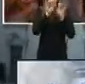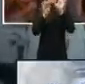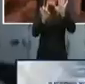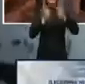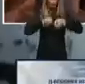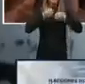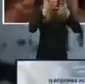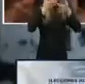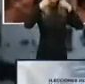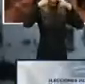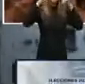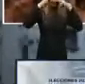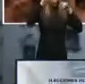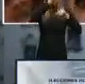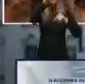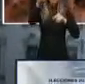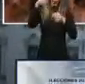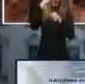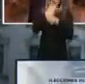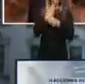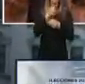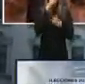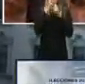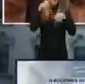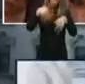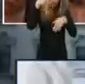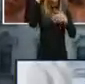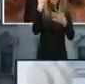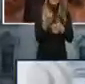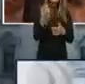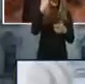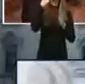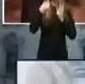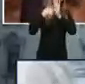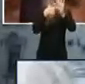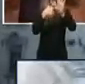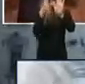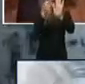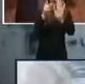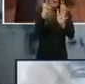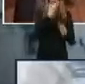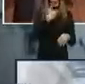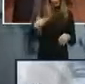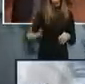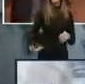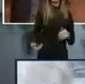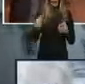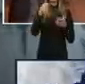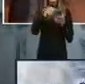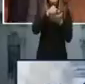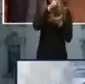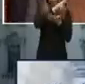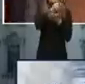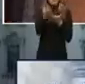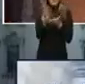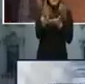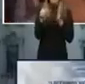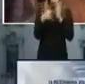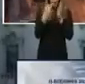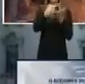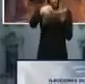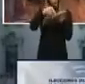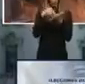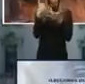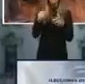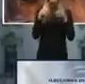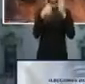de Guatemala, y de nuevo volvemos a conocer quién es el presidente de la República electo popularmente, y en este caso